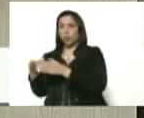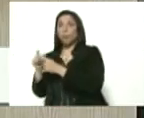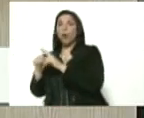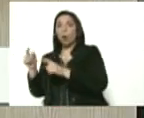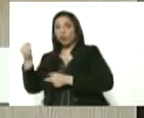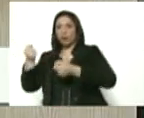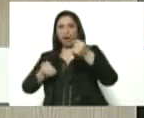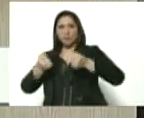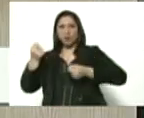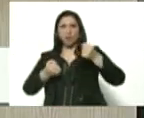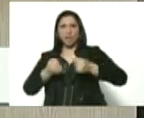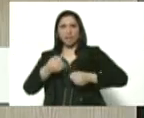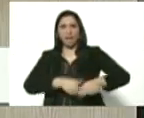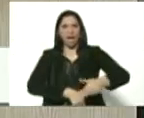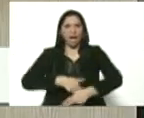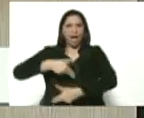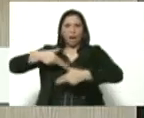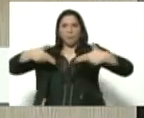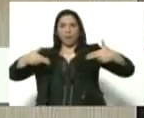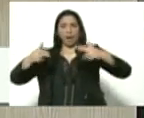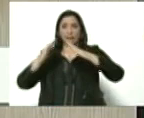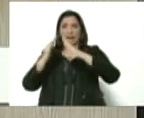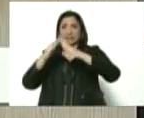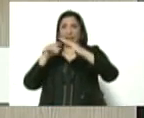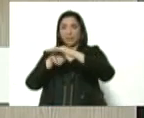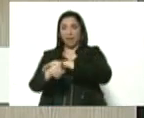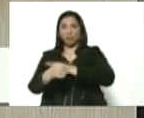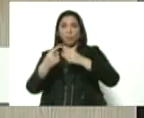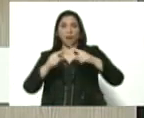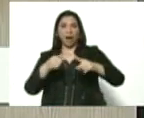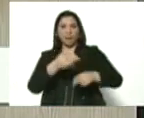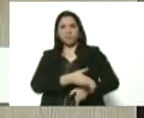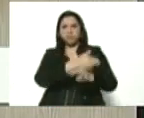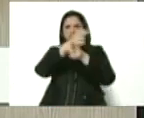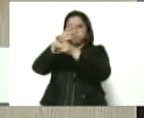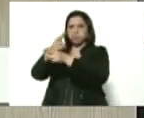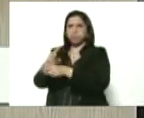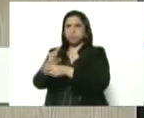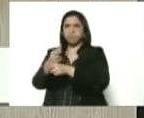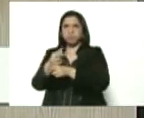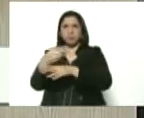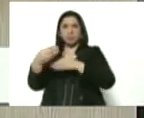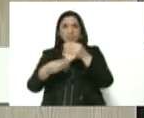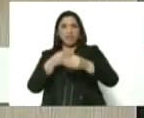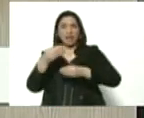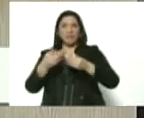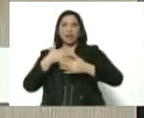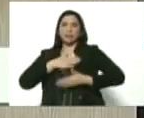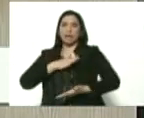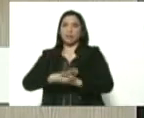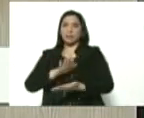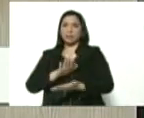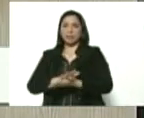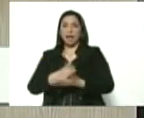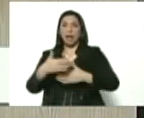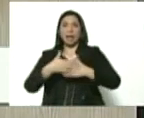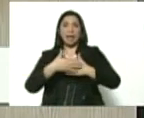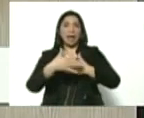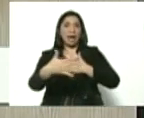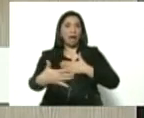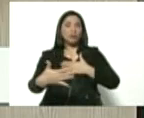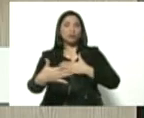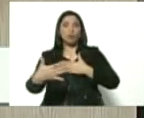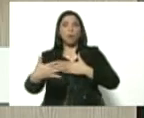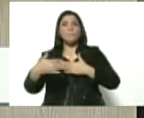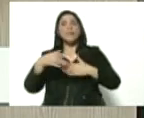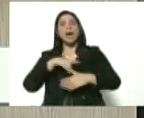camionetas y un grupo de armas dispuestas para estos ataques. Se iban a reponer del largo viaje en un galpón situado ahí en el estado